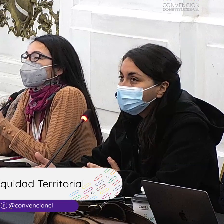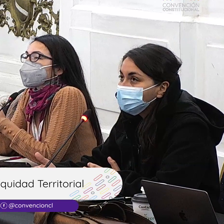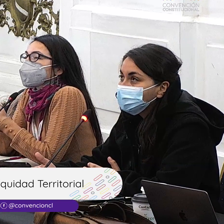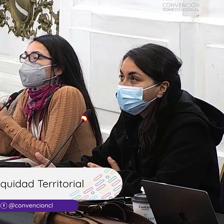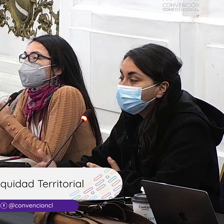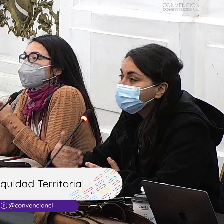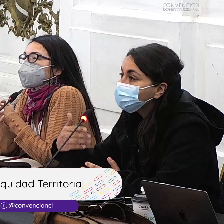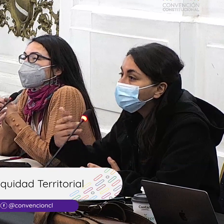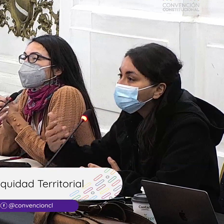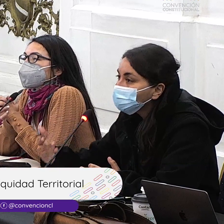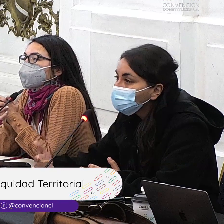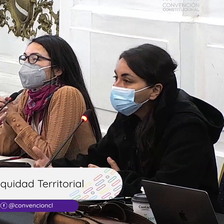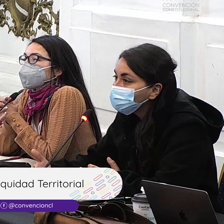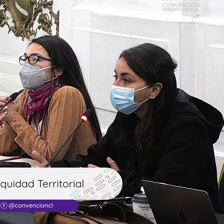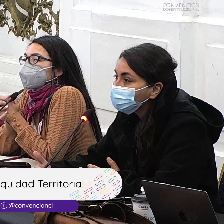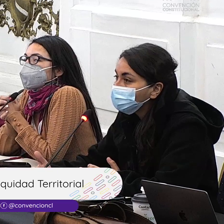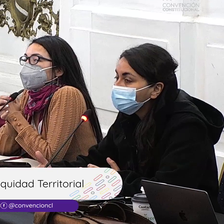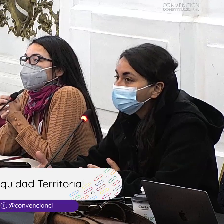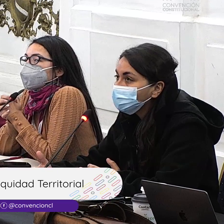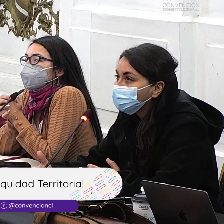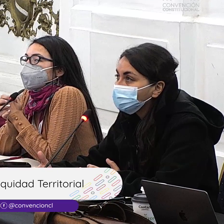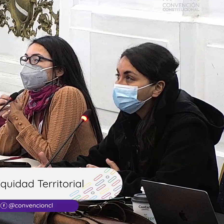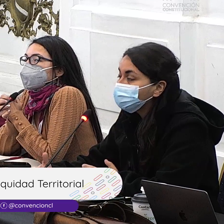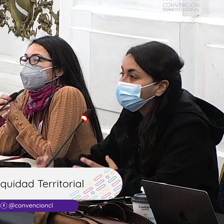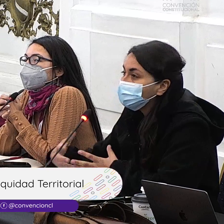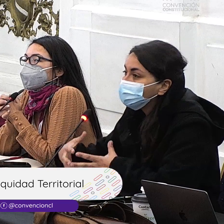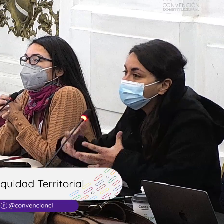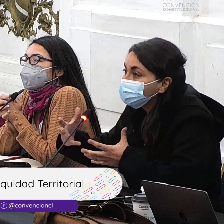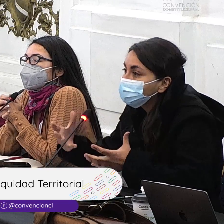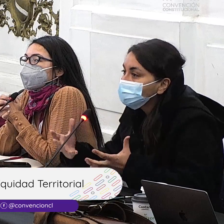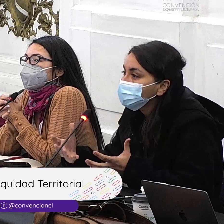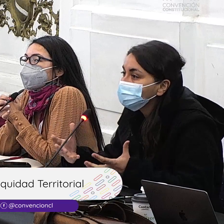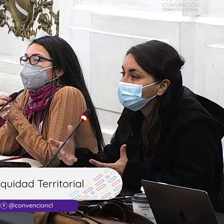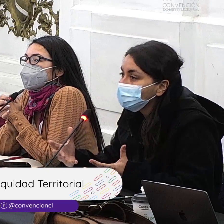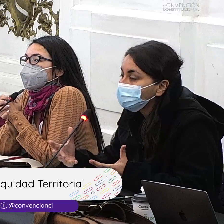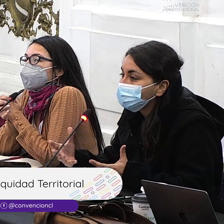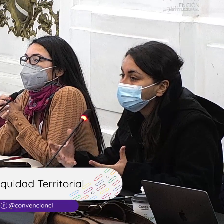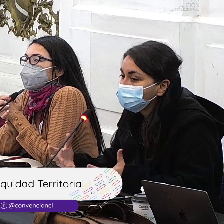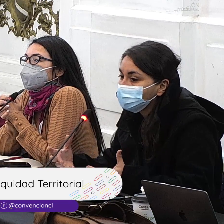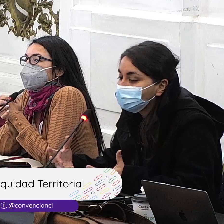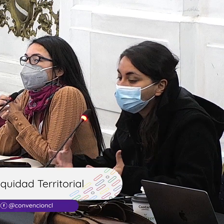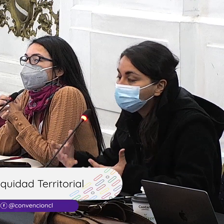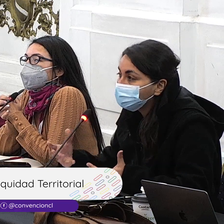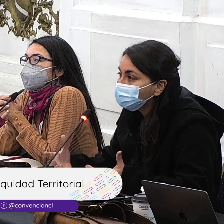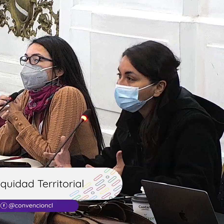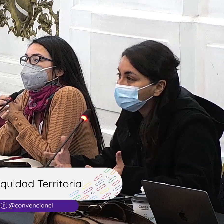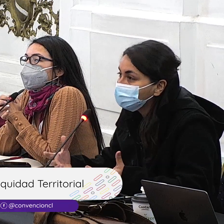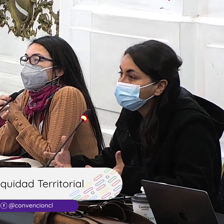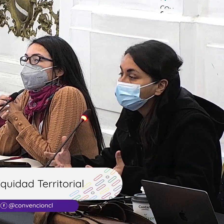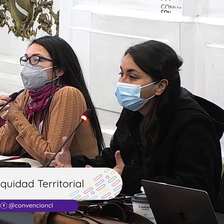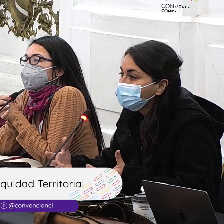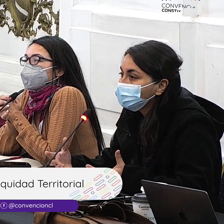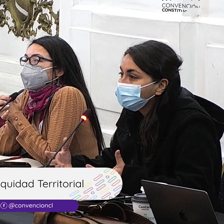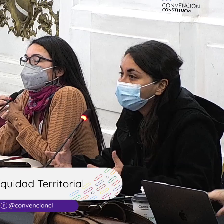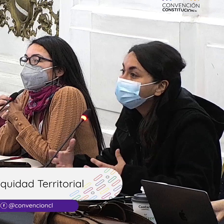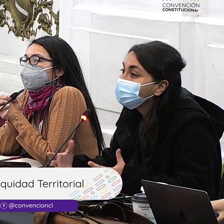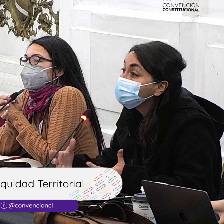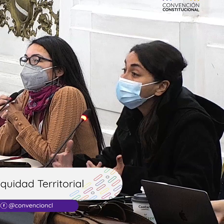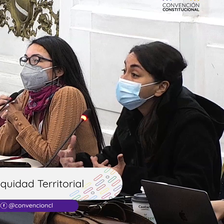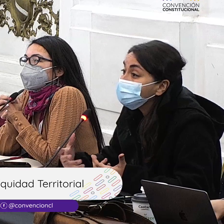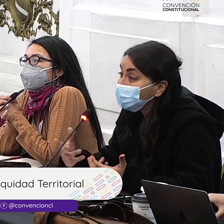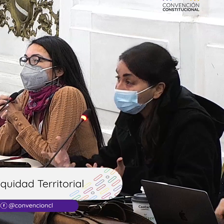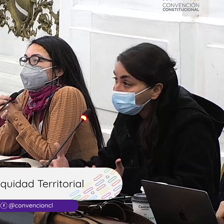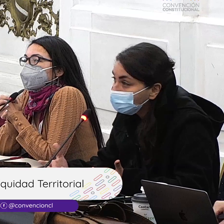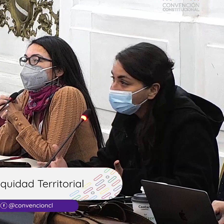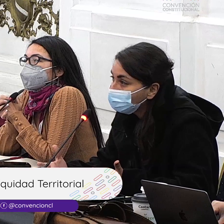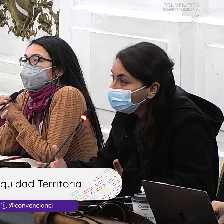avanzar en articulación o en tratar de ir fortaleciendo estas redes de intérpretes a